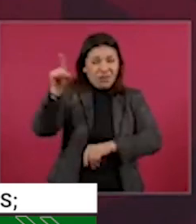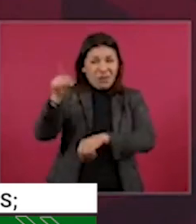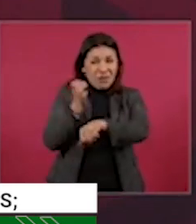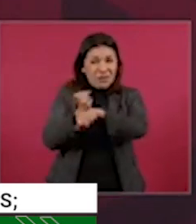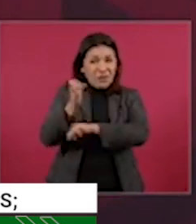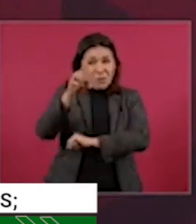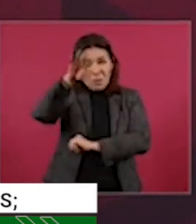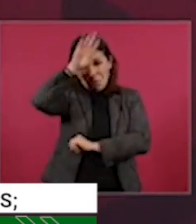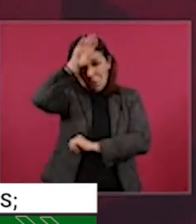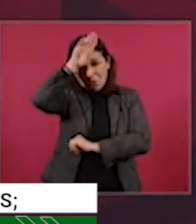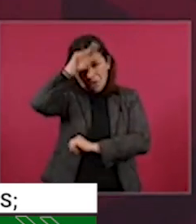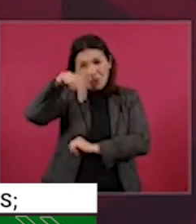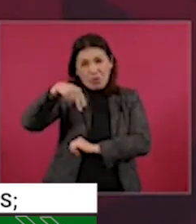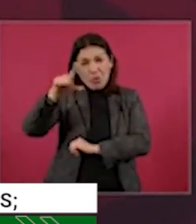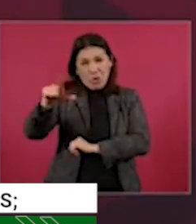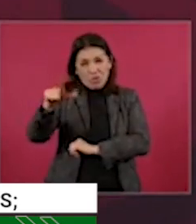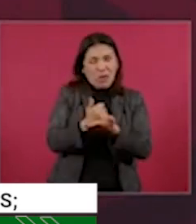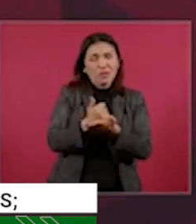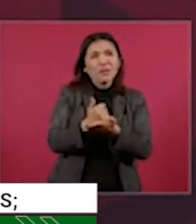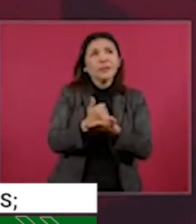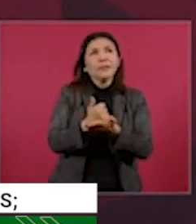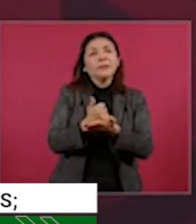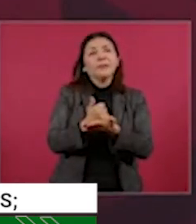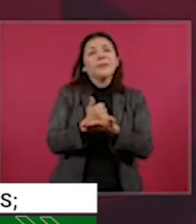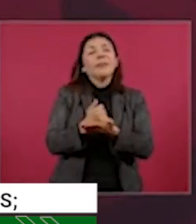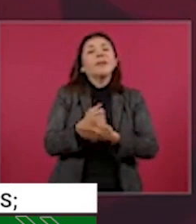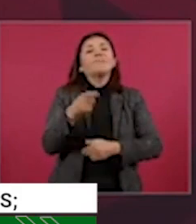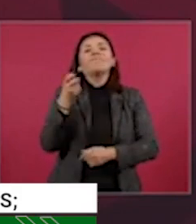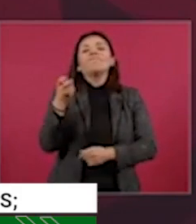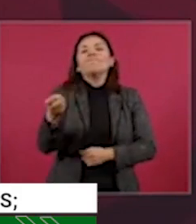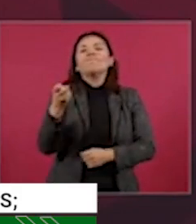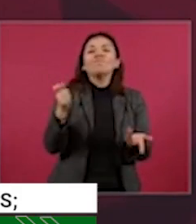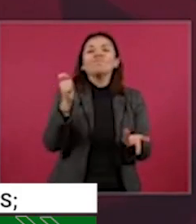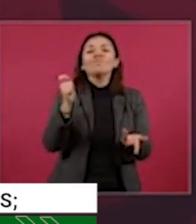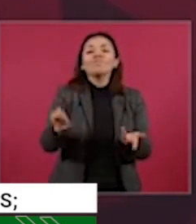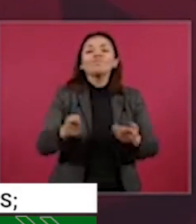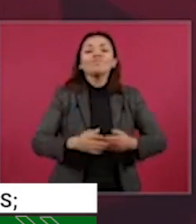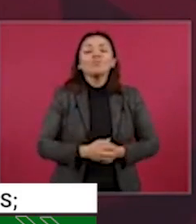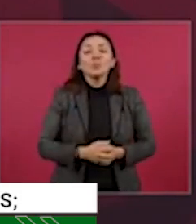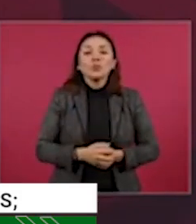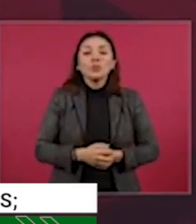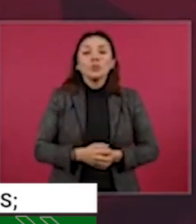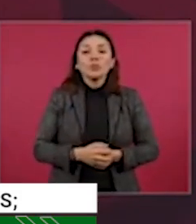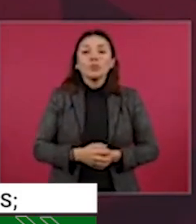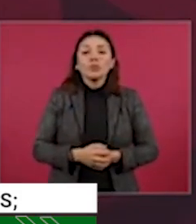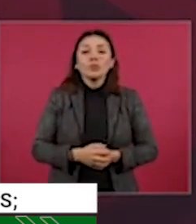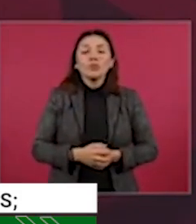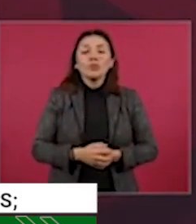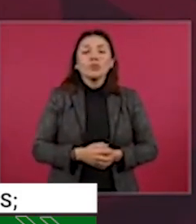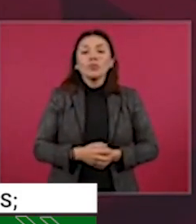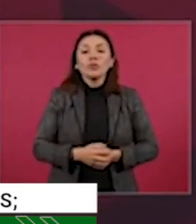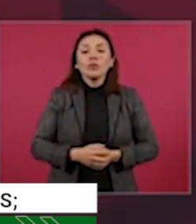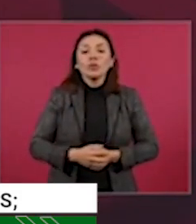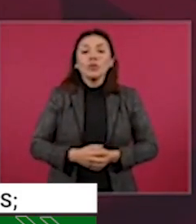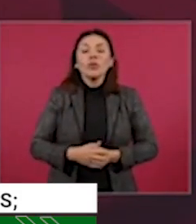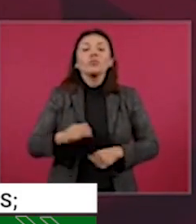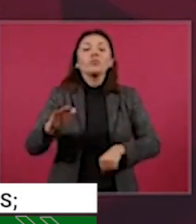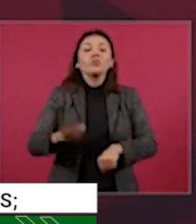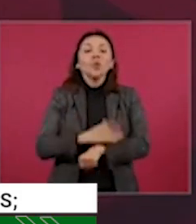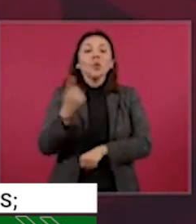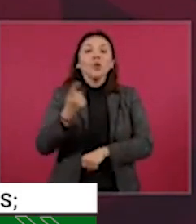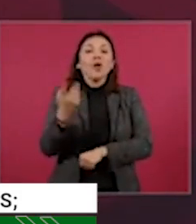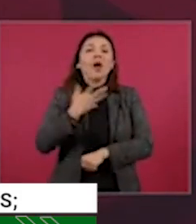Monterrey, en la zona conurbada, que tiene que ver con la presencia de